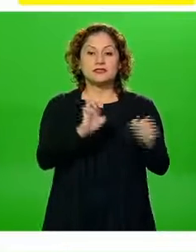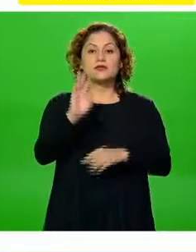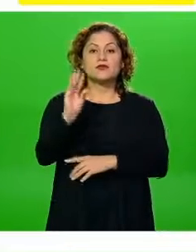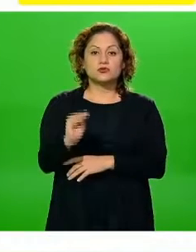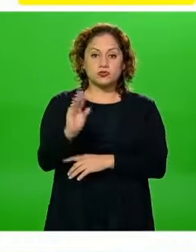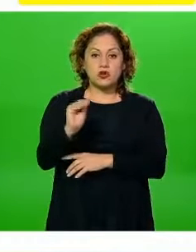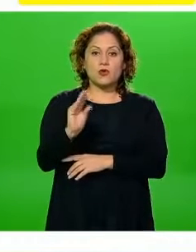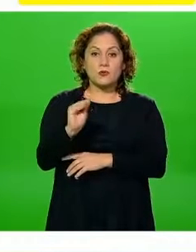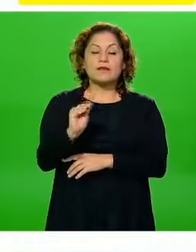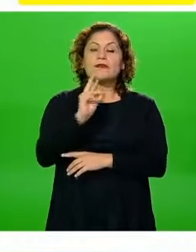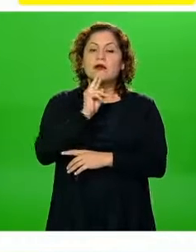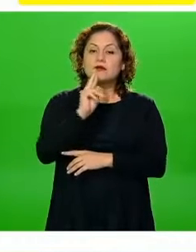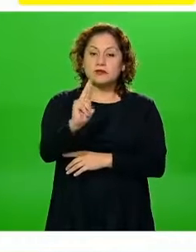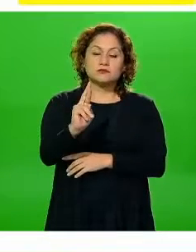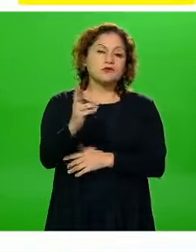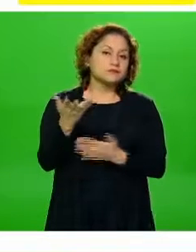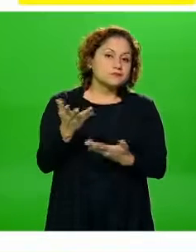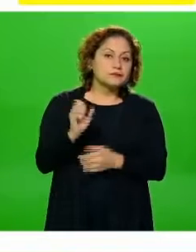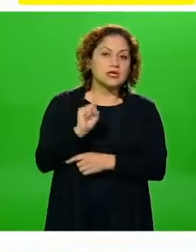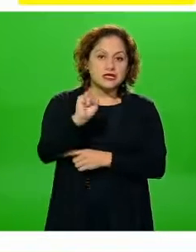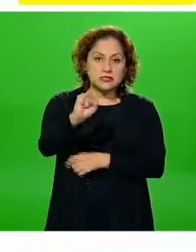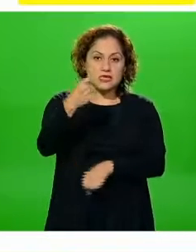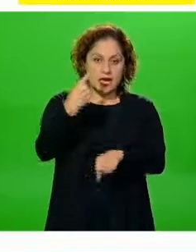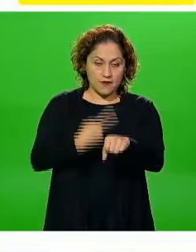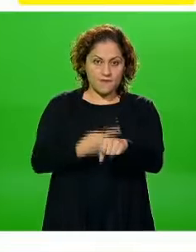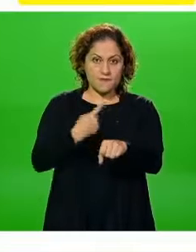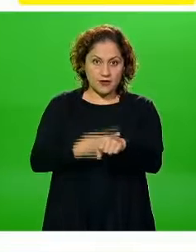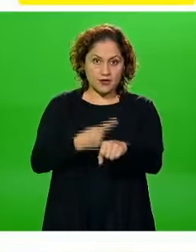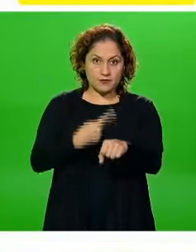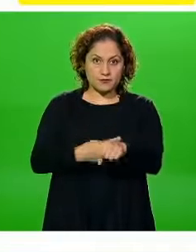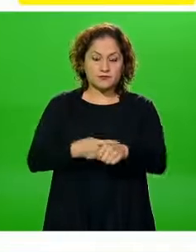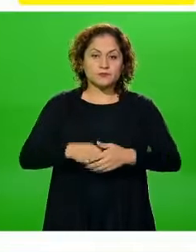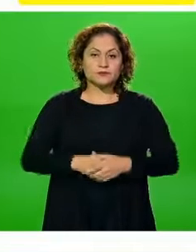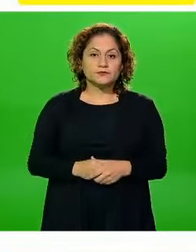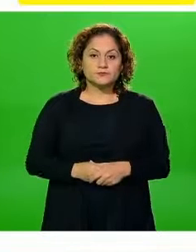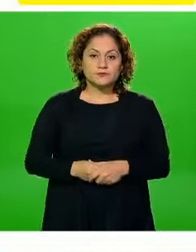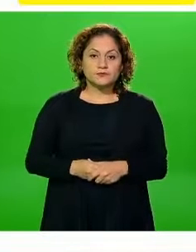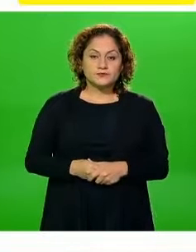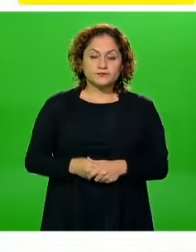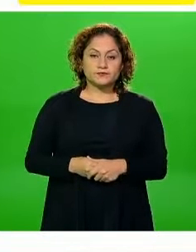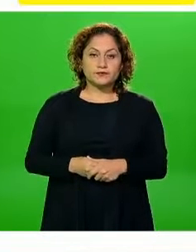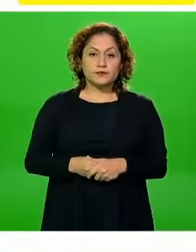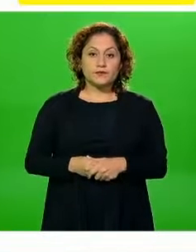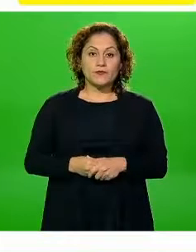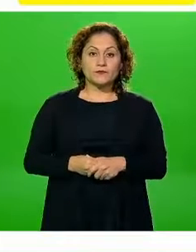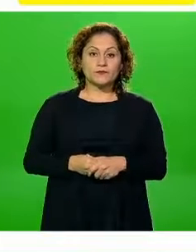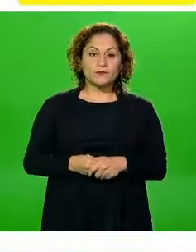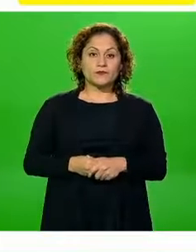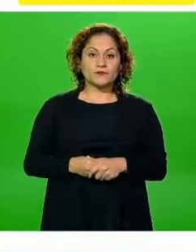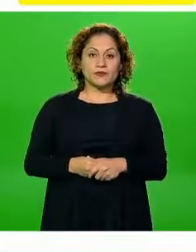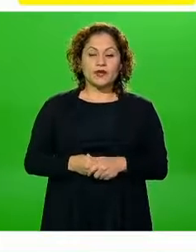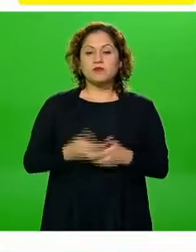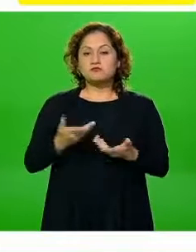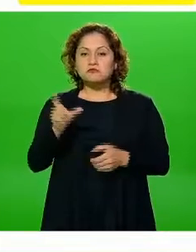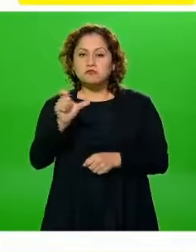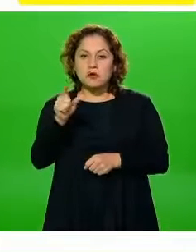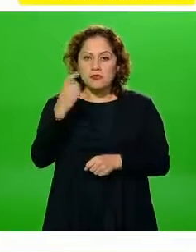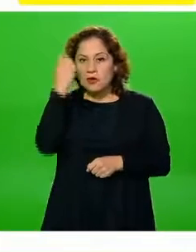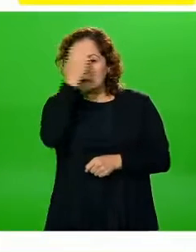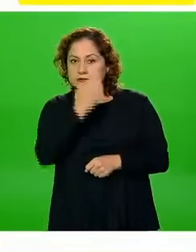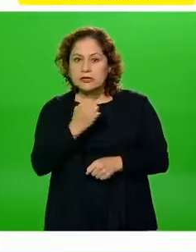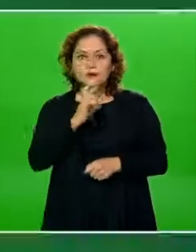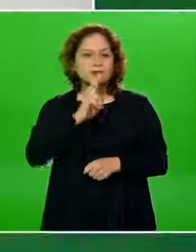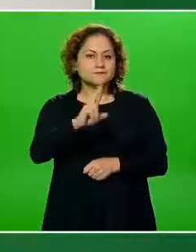2.380.690 resultados con una que son resultados positivos, ¿no? Que la prueba dio